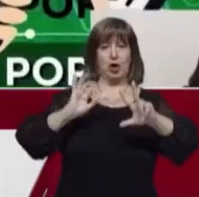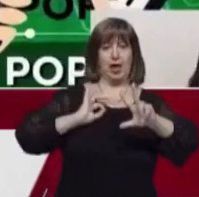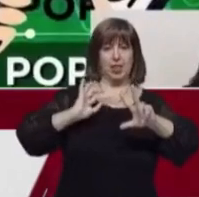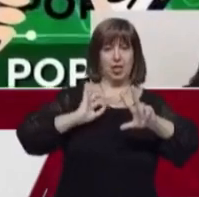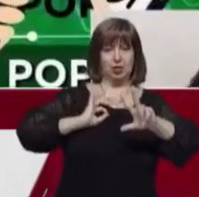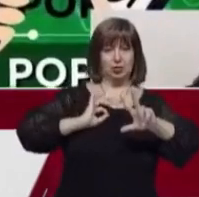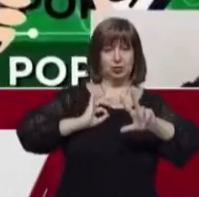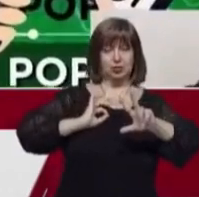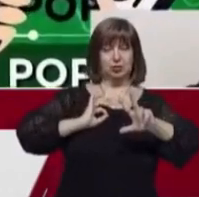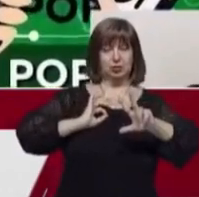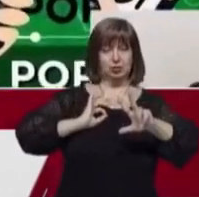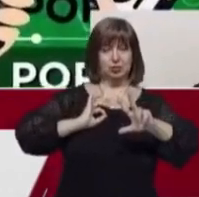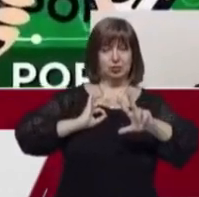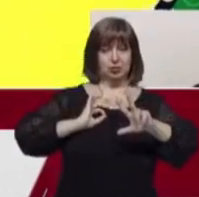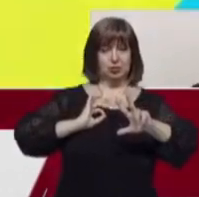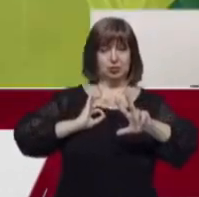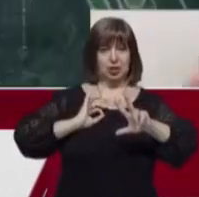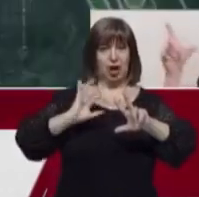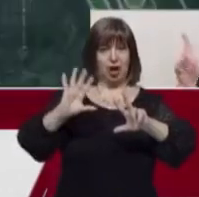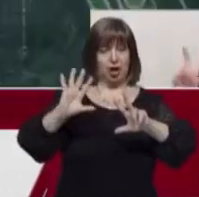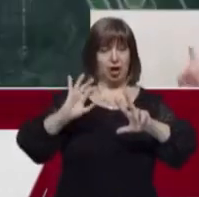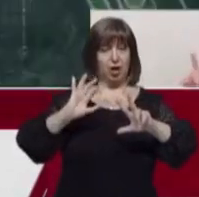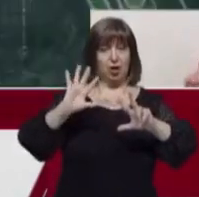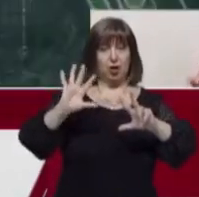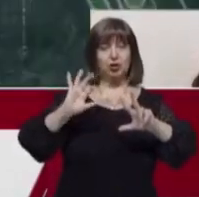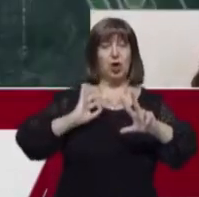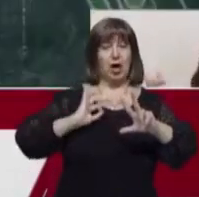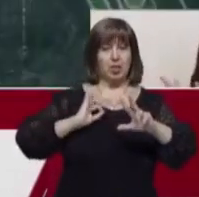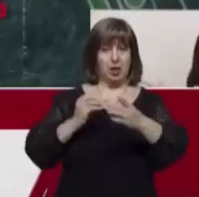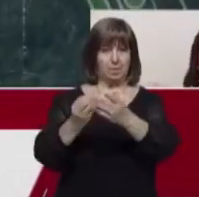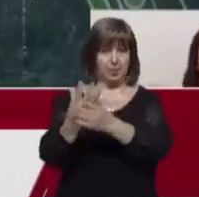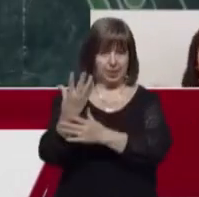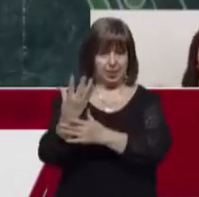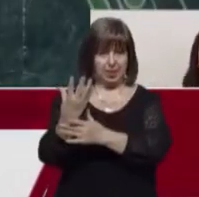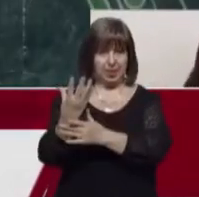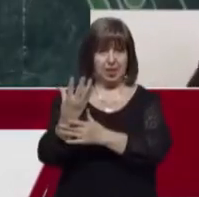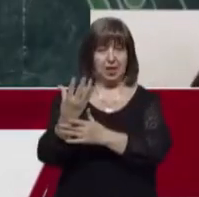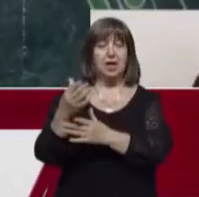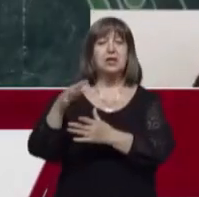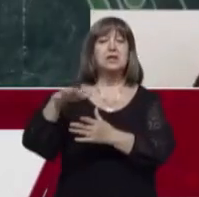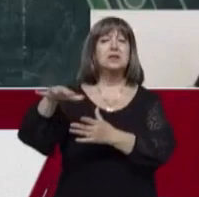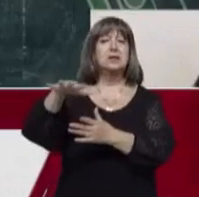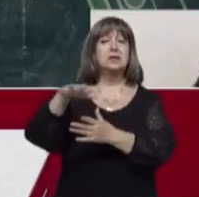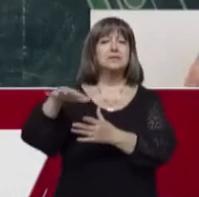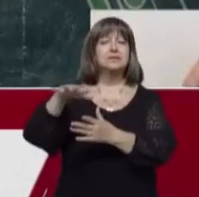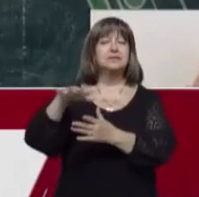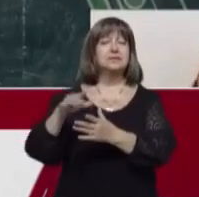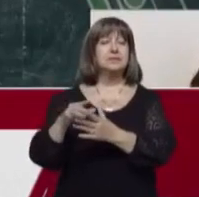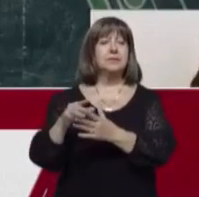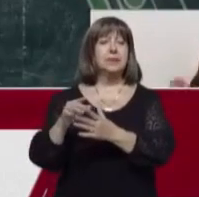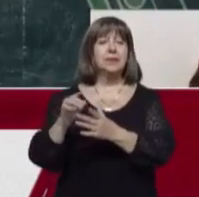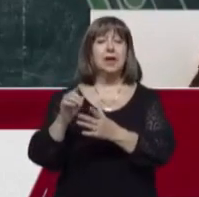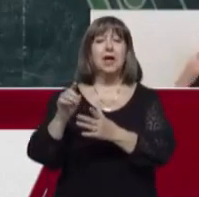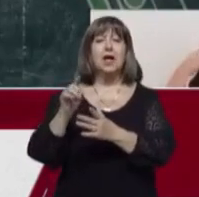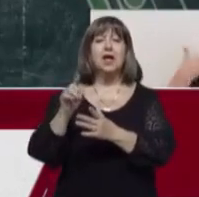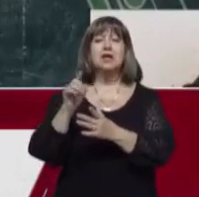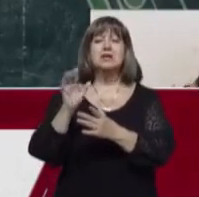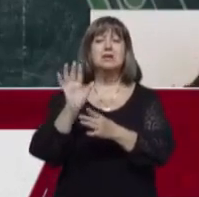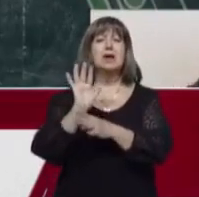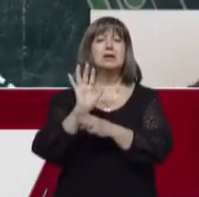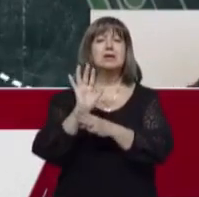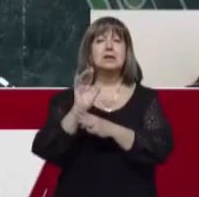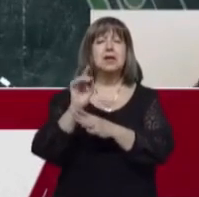el colectivo. Pero sería más una pérdida simbólica, entonces. Es una pérdida simbólica, discúlpame, no significativa, sino